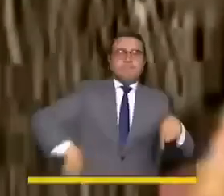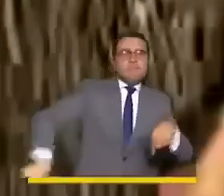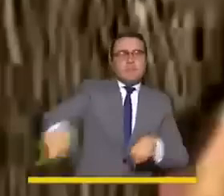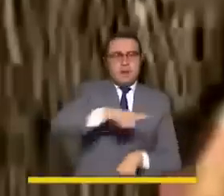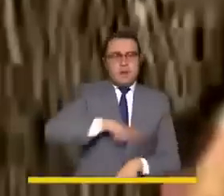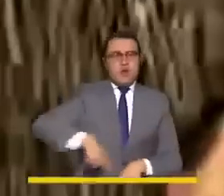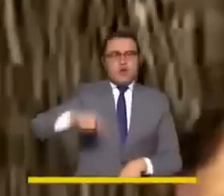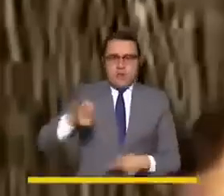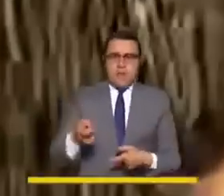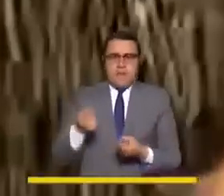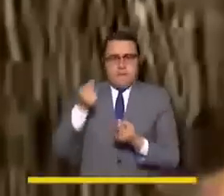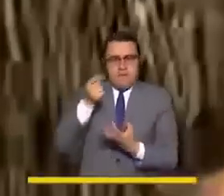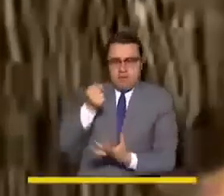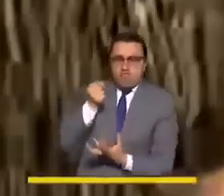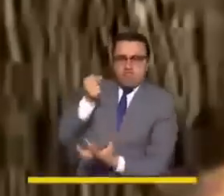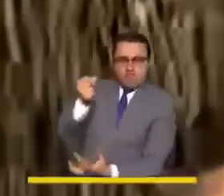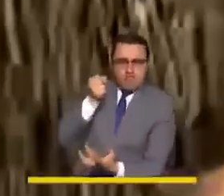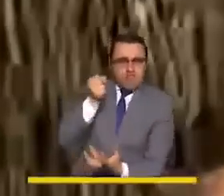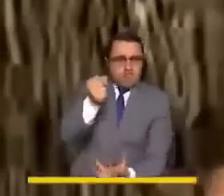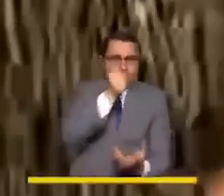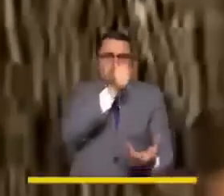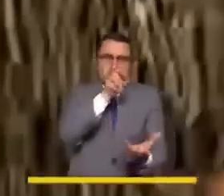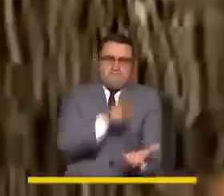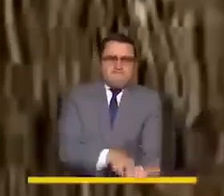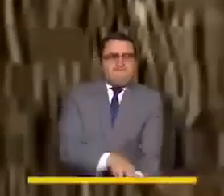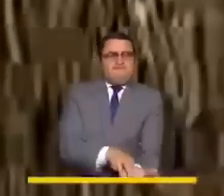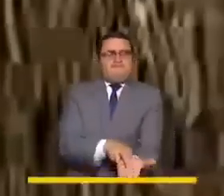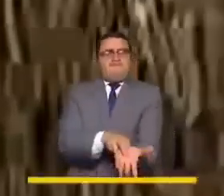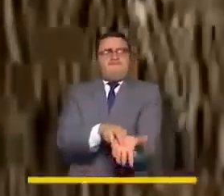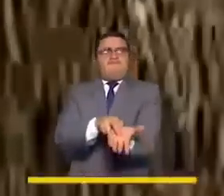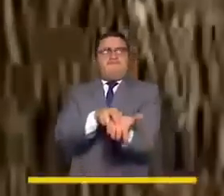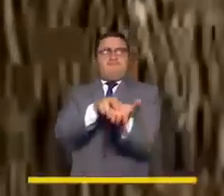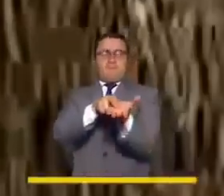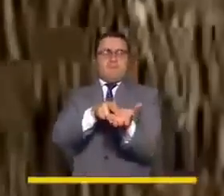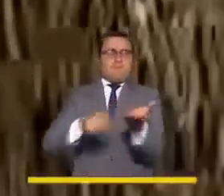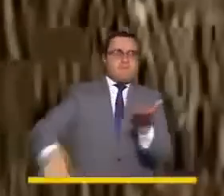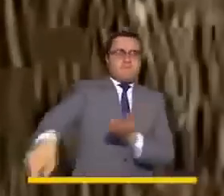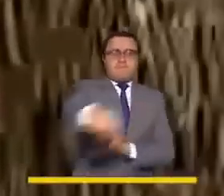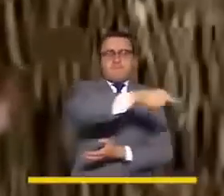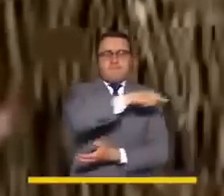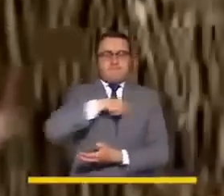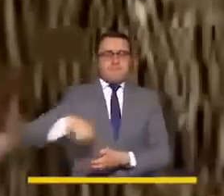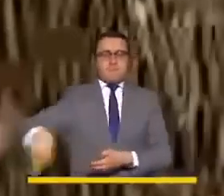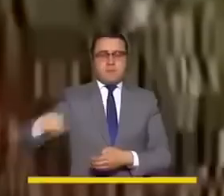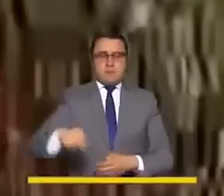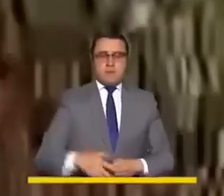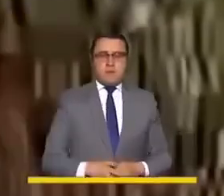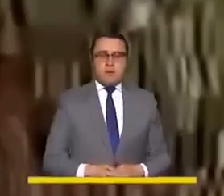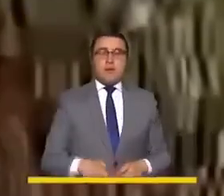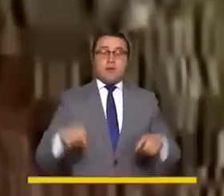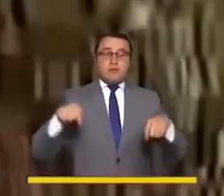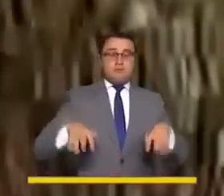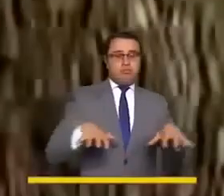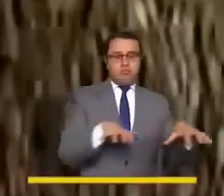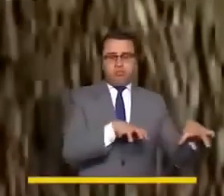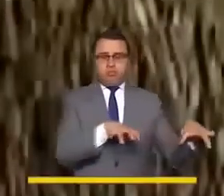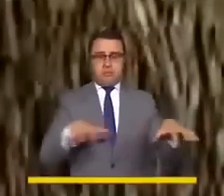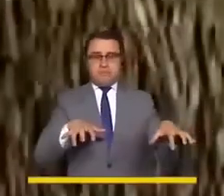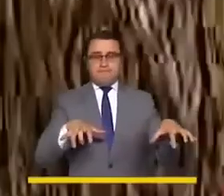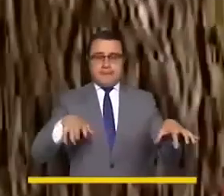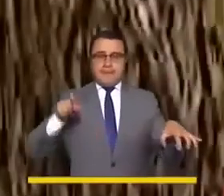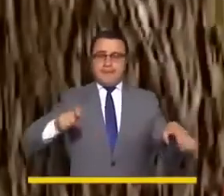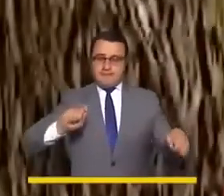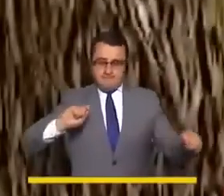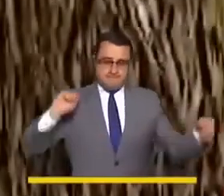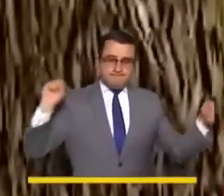indemnización, la reparación. Aquí tiene que haber otra actitud. Miren lo que ha pasado